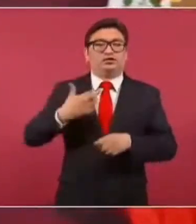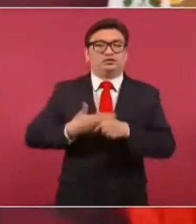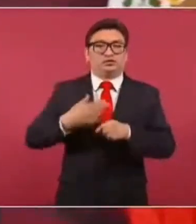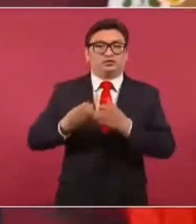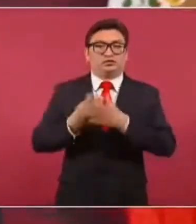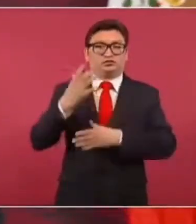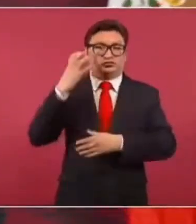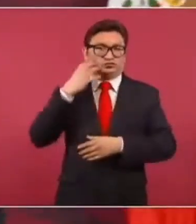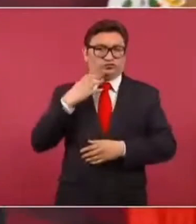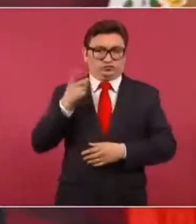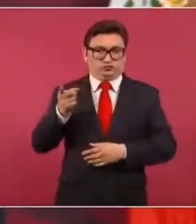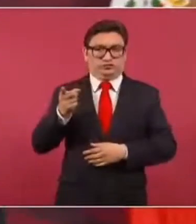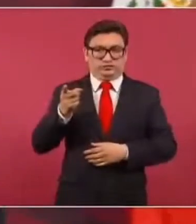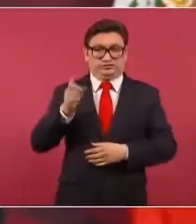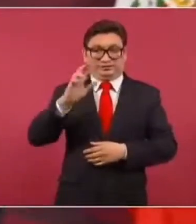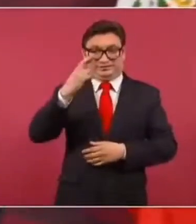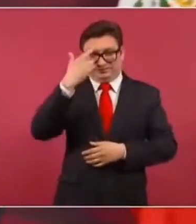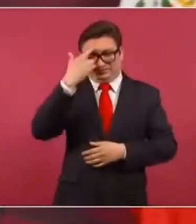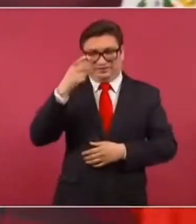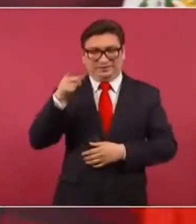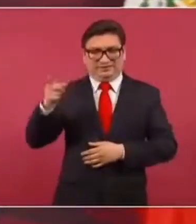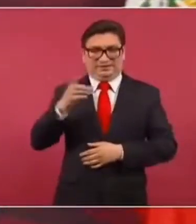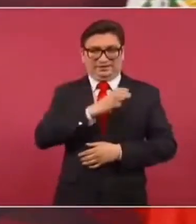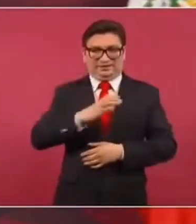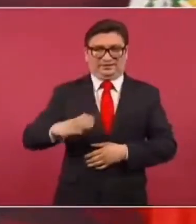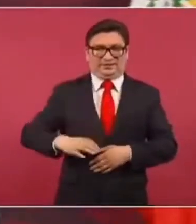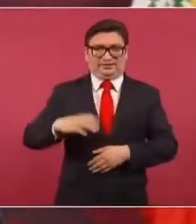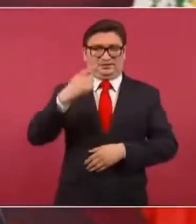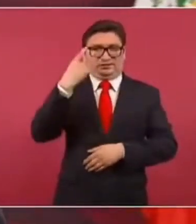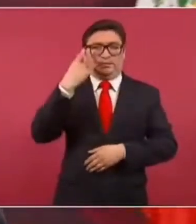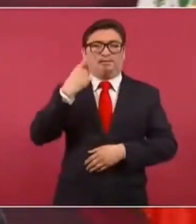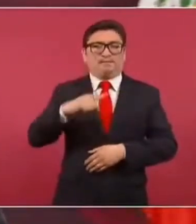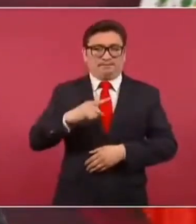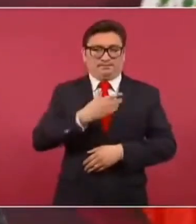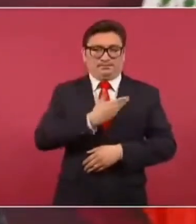León. ¿Se acuerdan que fue candidato a la presidencia?